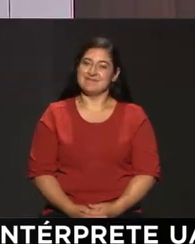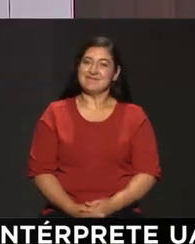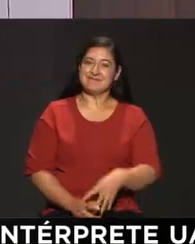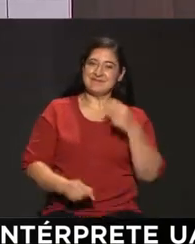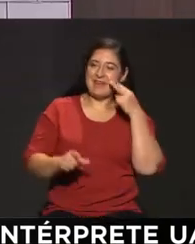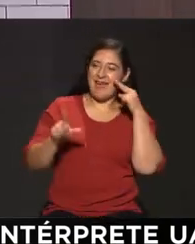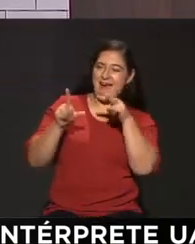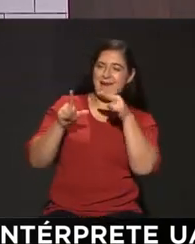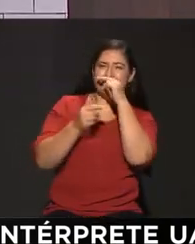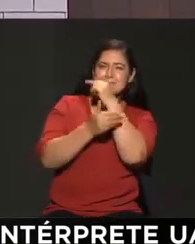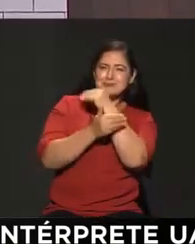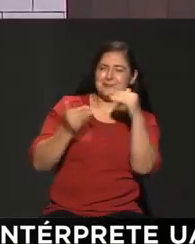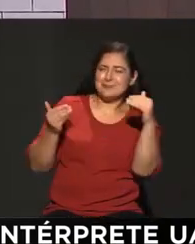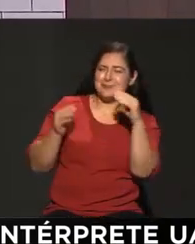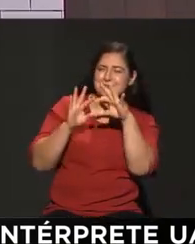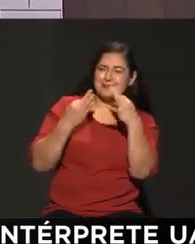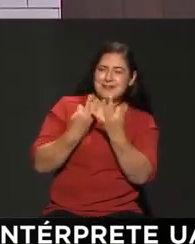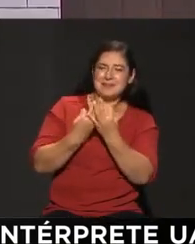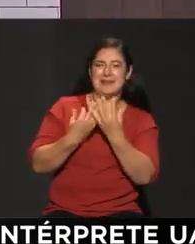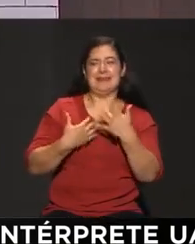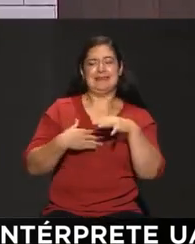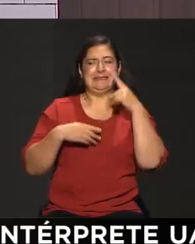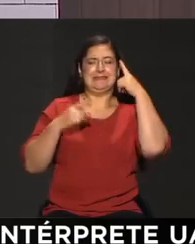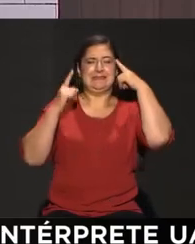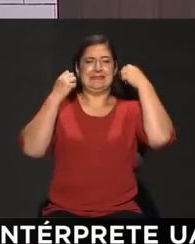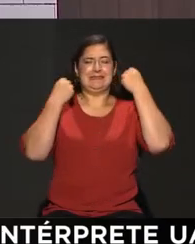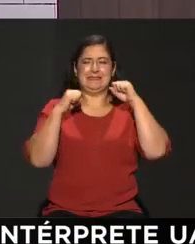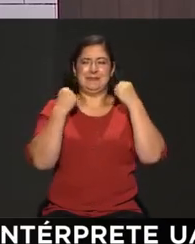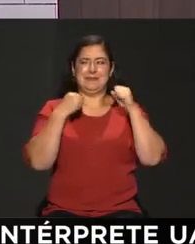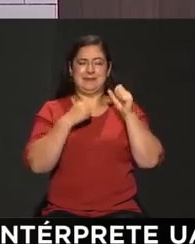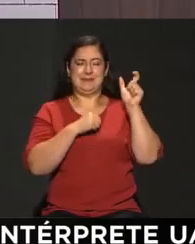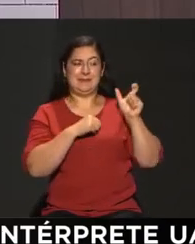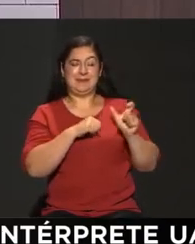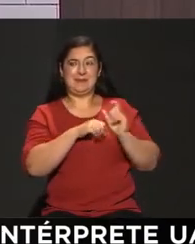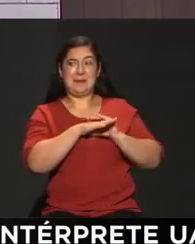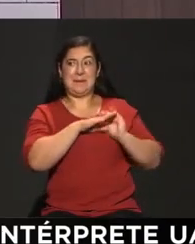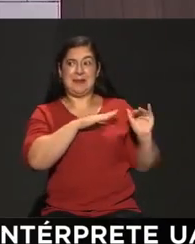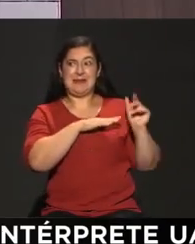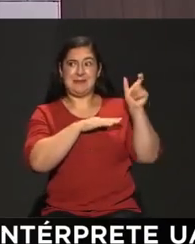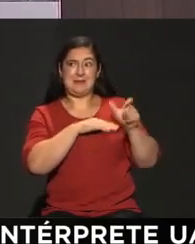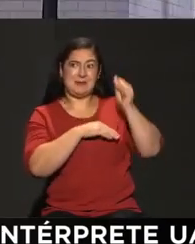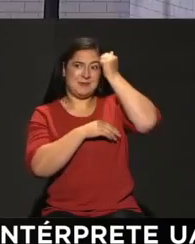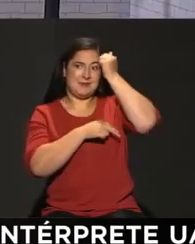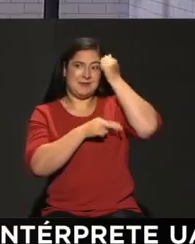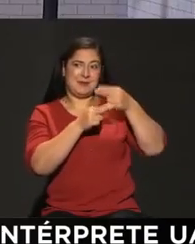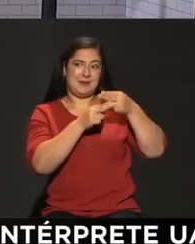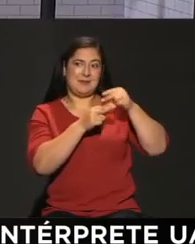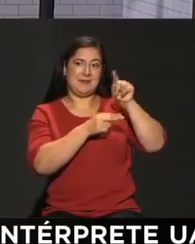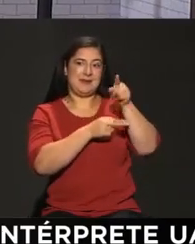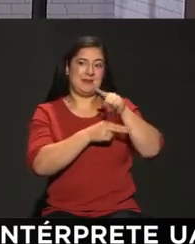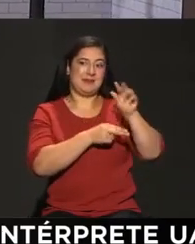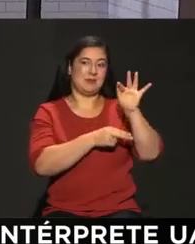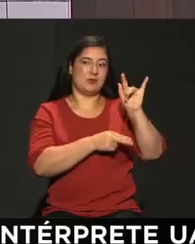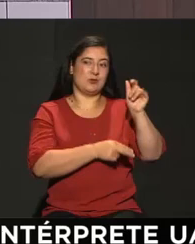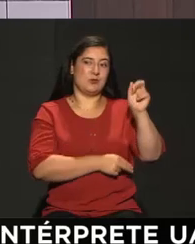Después de ver los niños Ceballos Saldarriaga, yo ya me preocupé con mi invitado que tengo, que es el profesor Stuart Lesman, quien me